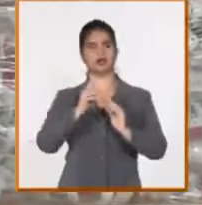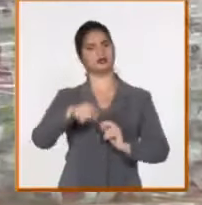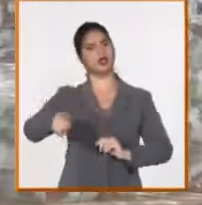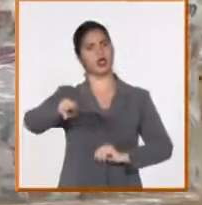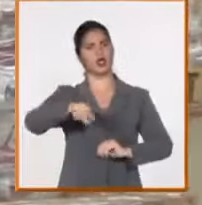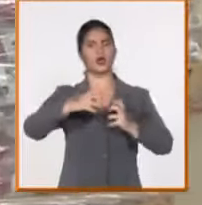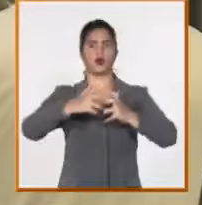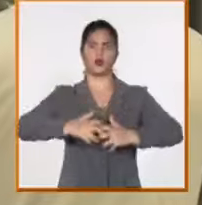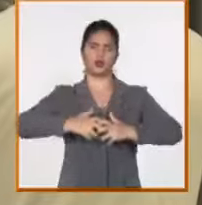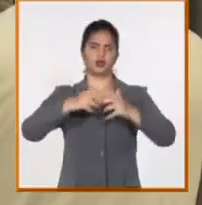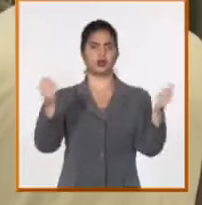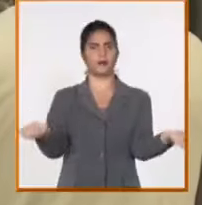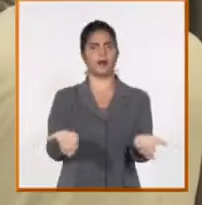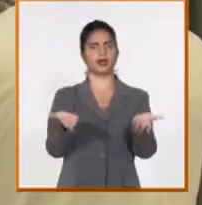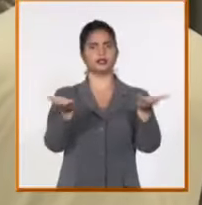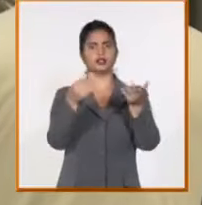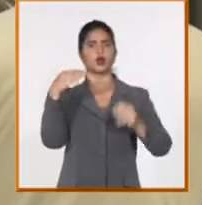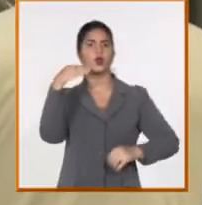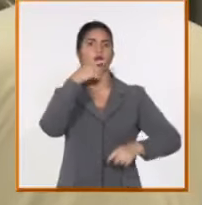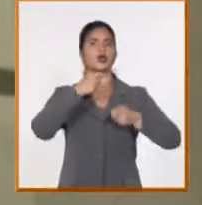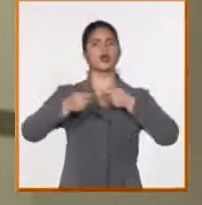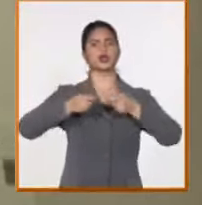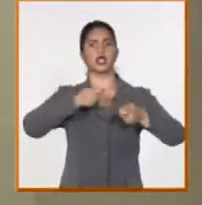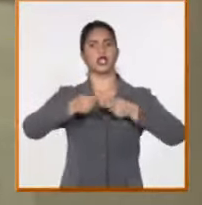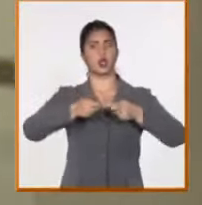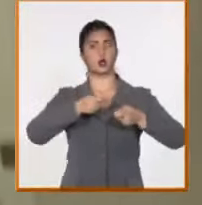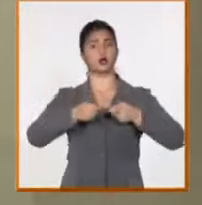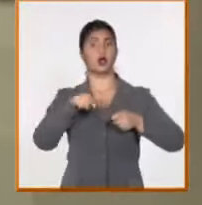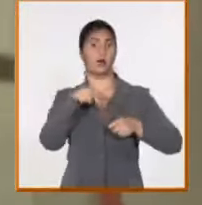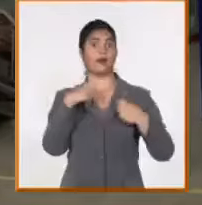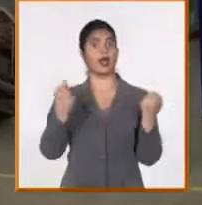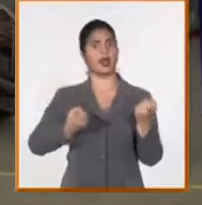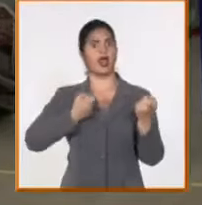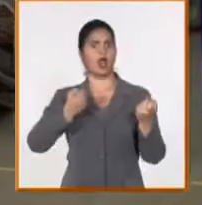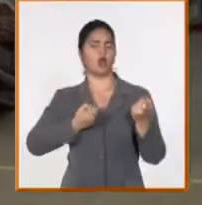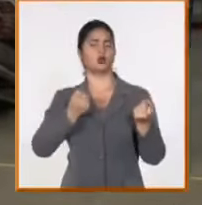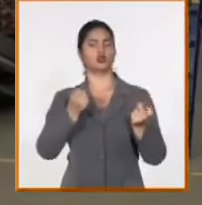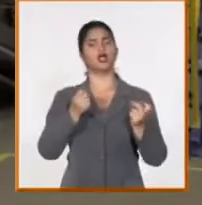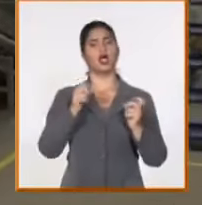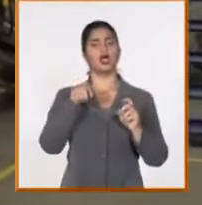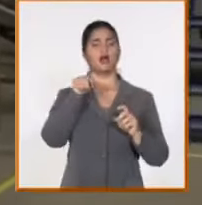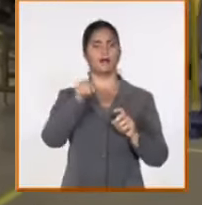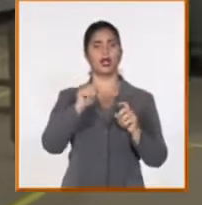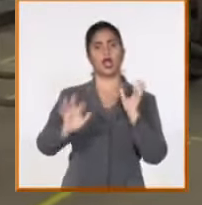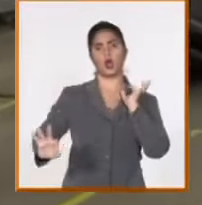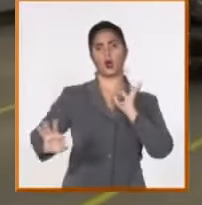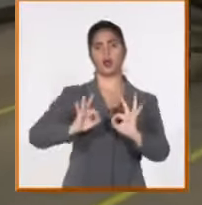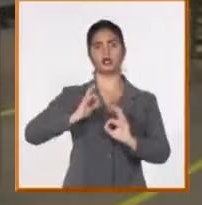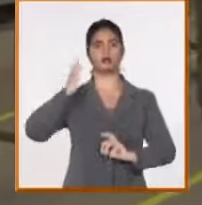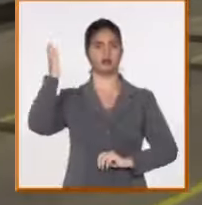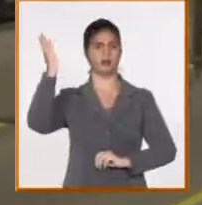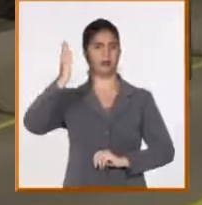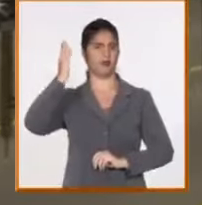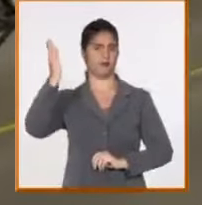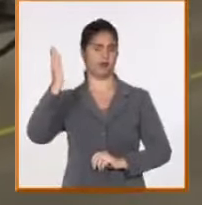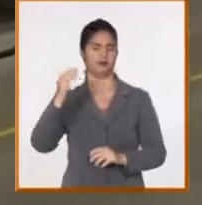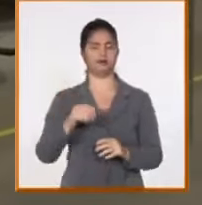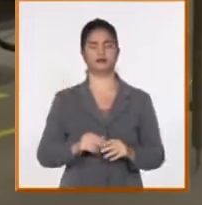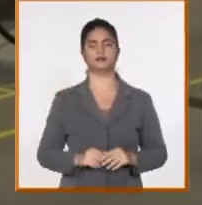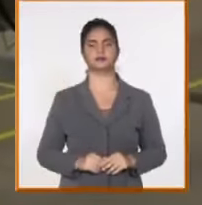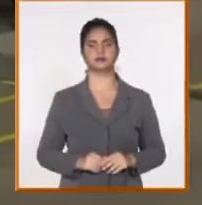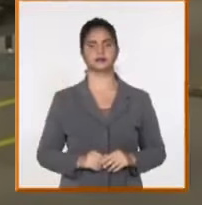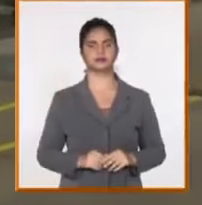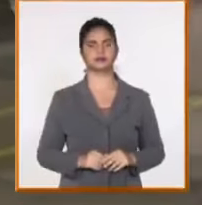su gestión para el desarrollo de un modelo de negocios que contribuye a la lucha contra el cambio climático Carlos pendas y dalía fuentes especial para